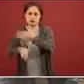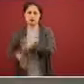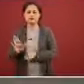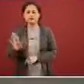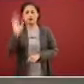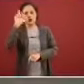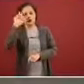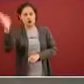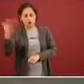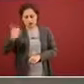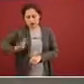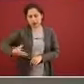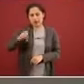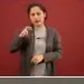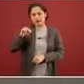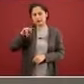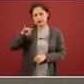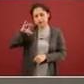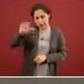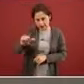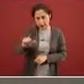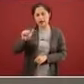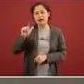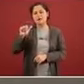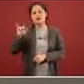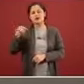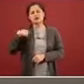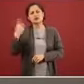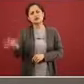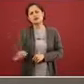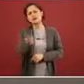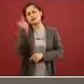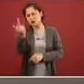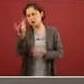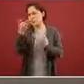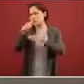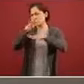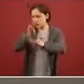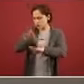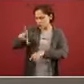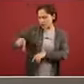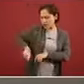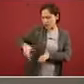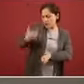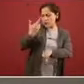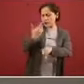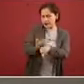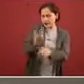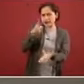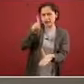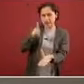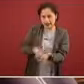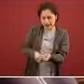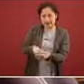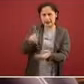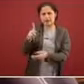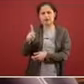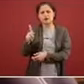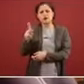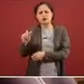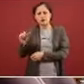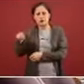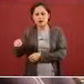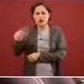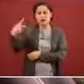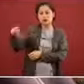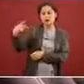de MBC. Quería ver si ha tenido contacto con algunos gobernadores, sobre todo de Acción Nacional, quienes a través de sus redes sociales han